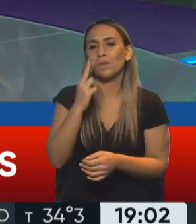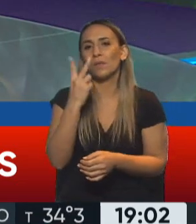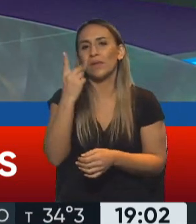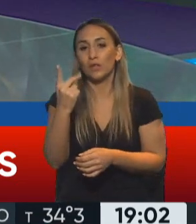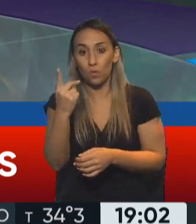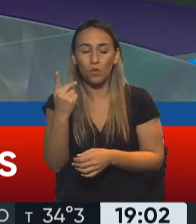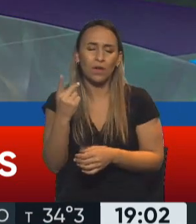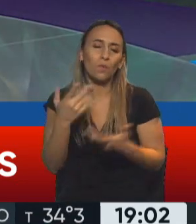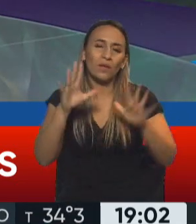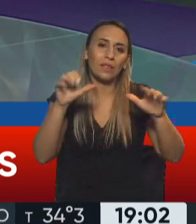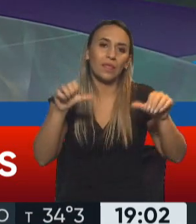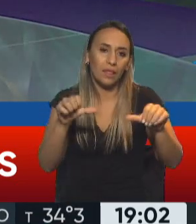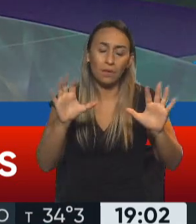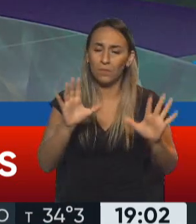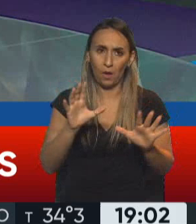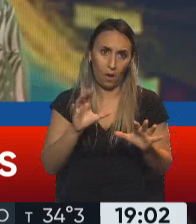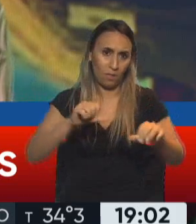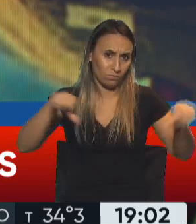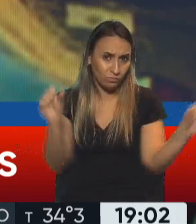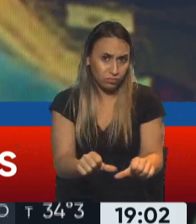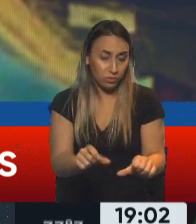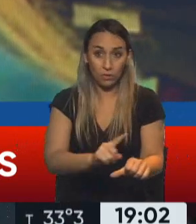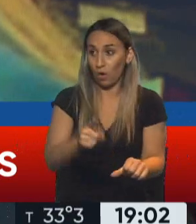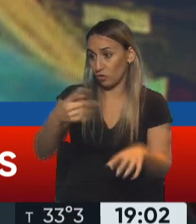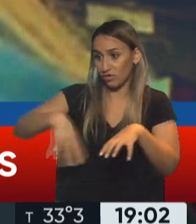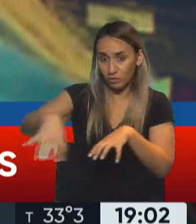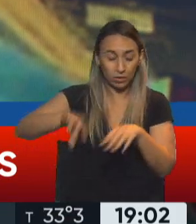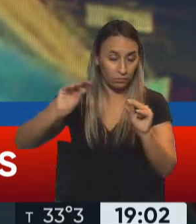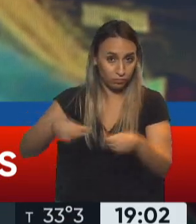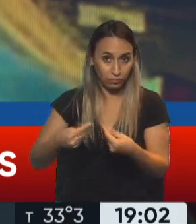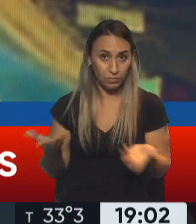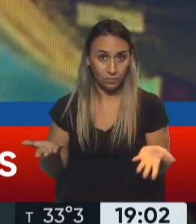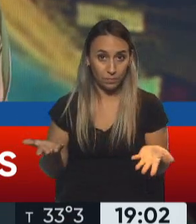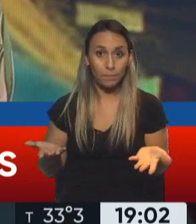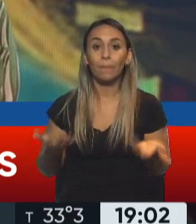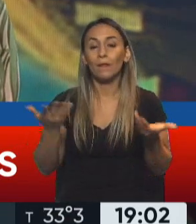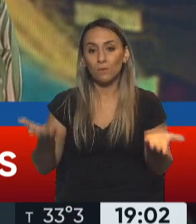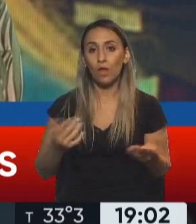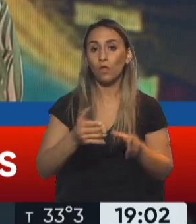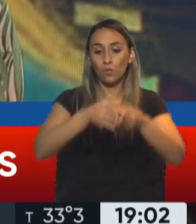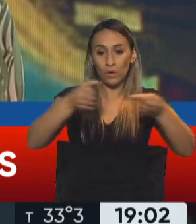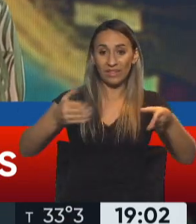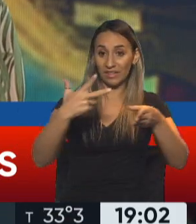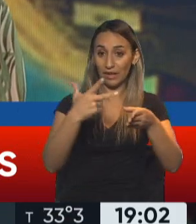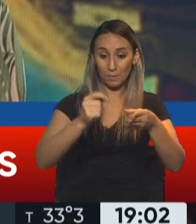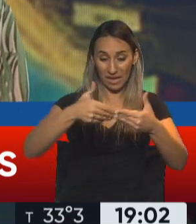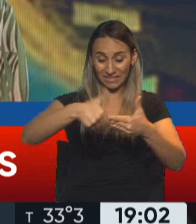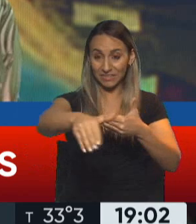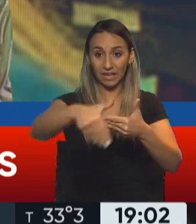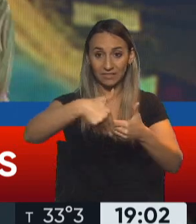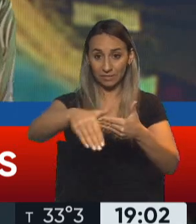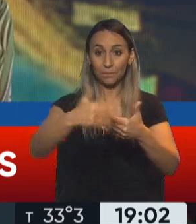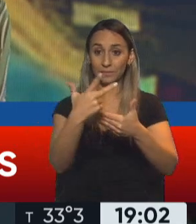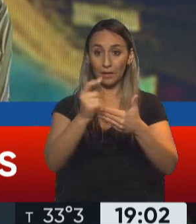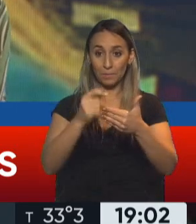que han perdido efectivamente otros sectores. Por tanto, bueno, podemos decir que al menos en los 3 meses que le siguen ahora a la